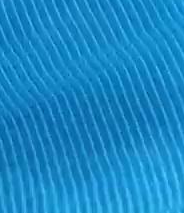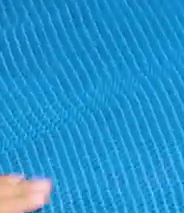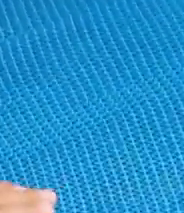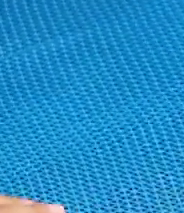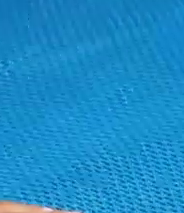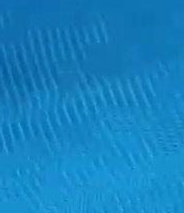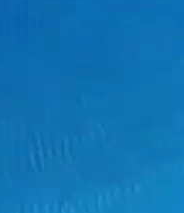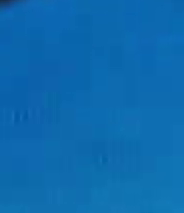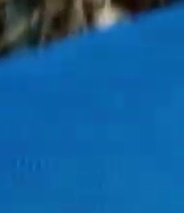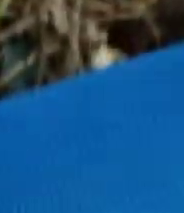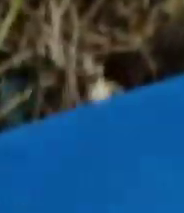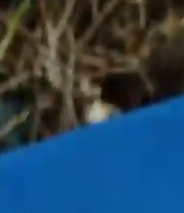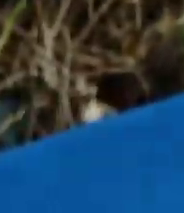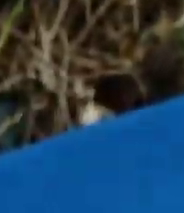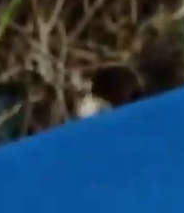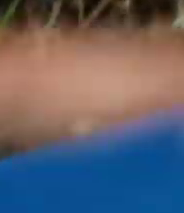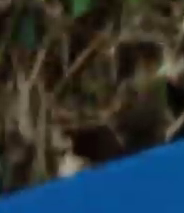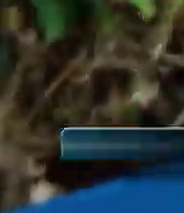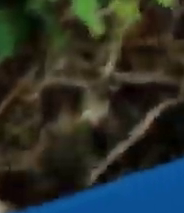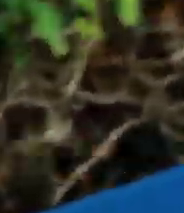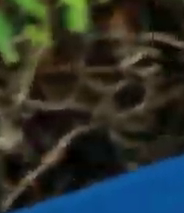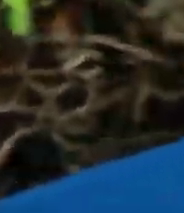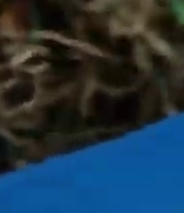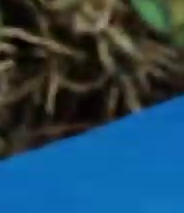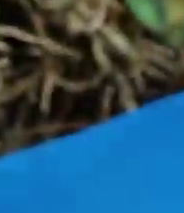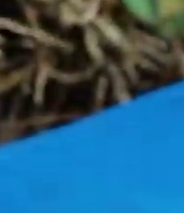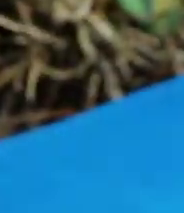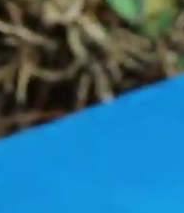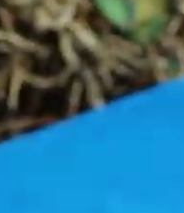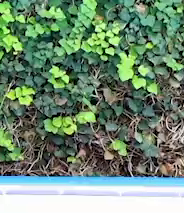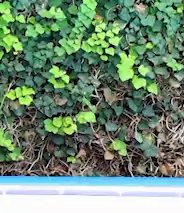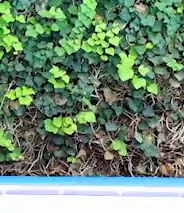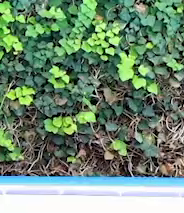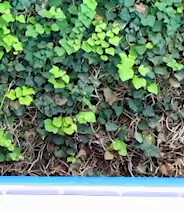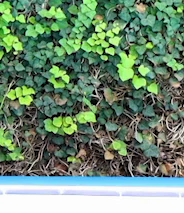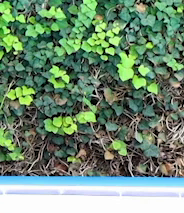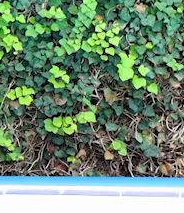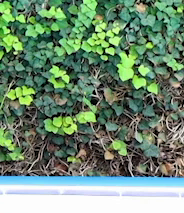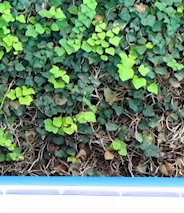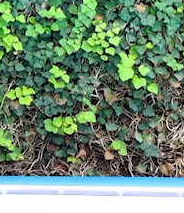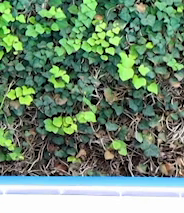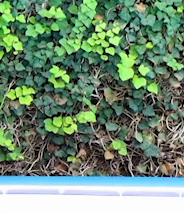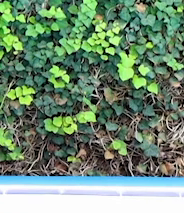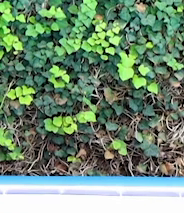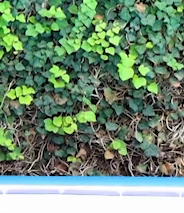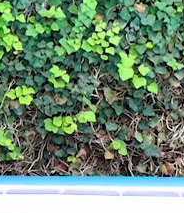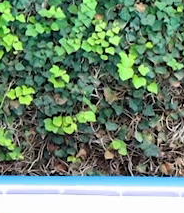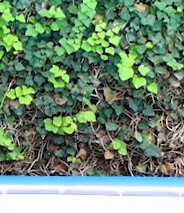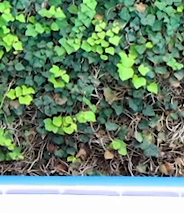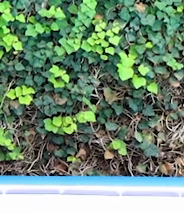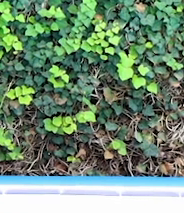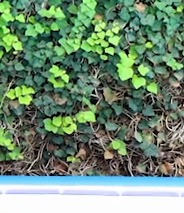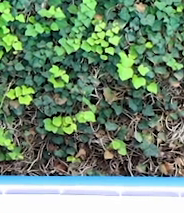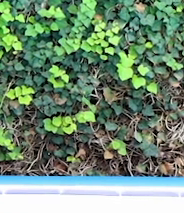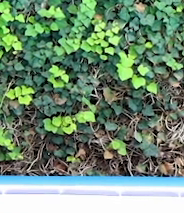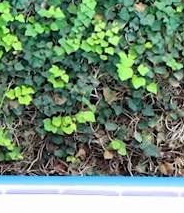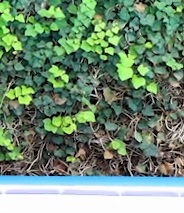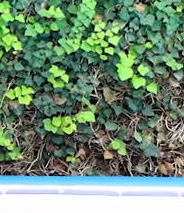derecha, izquierda. Muy bien. Bien estirado al frente. Que sea al frente, no lateral. Muy